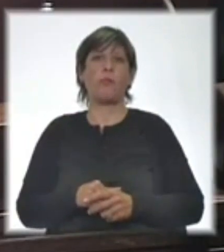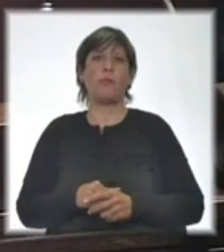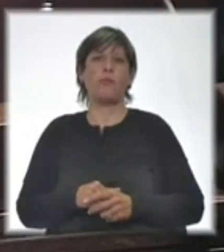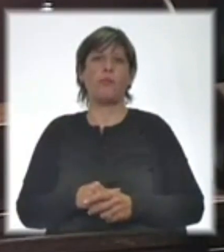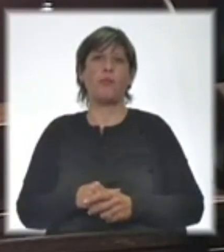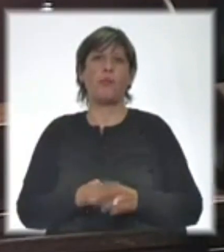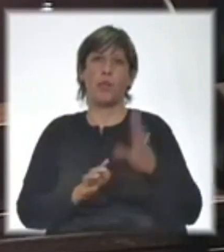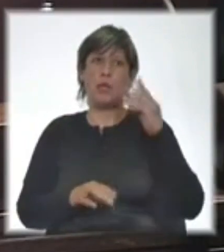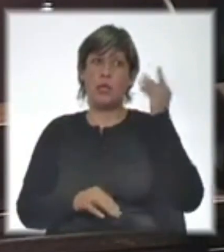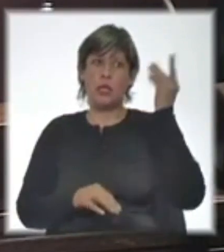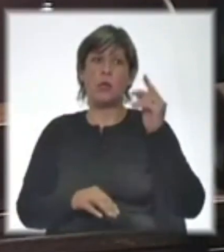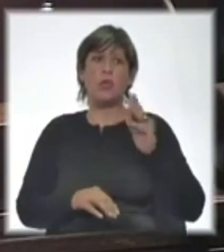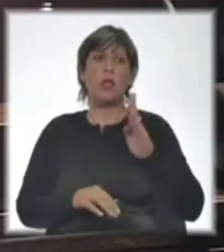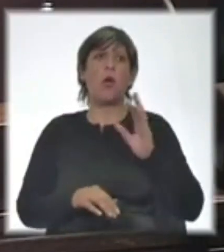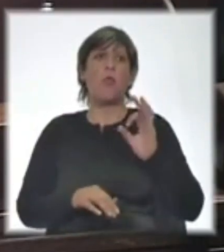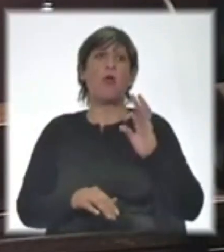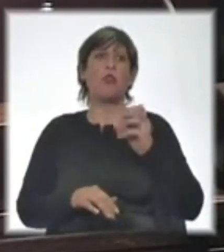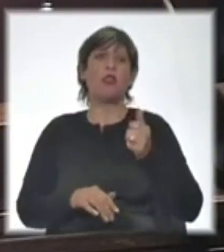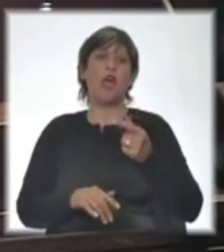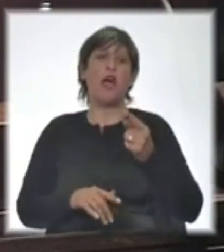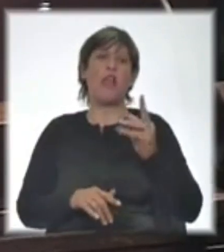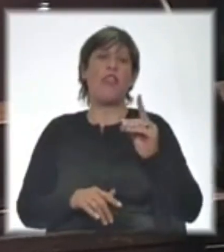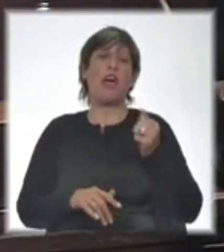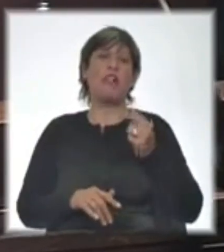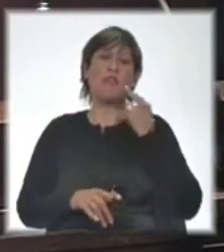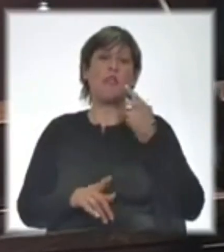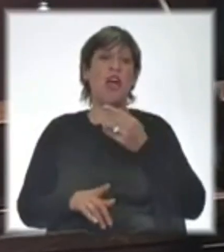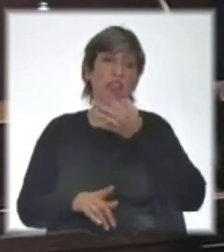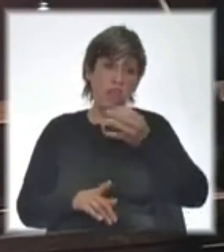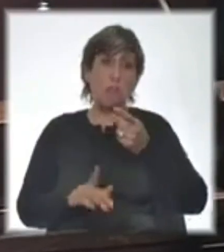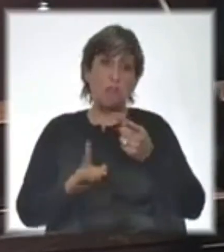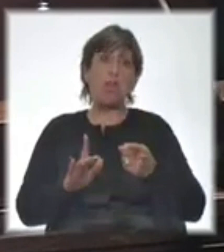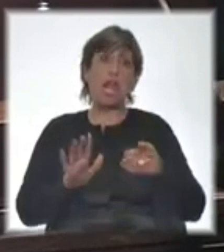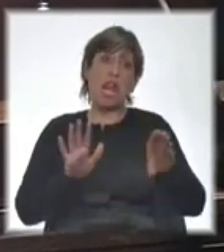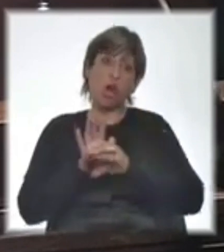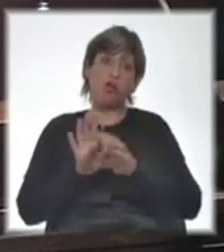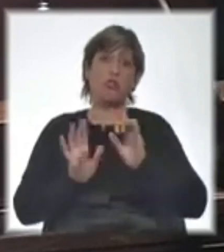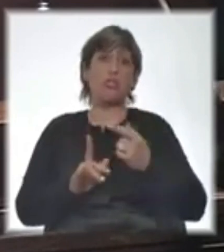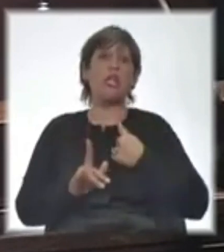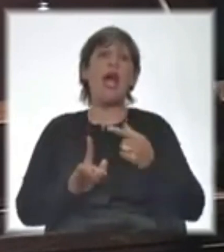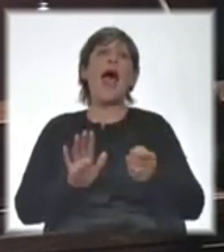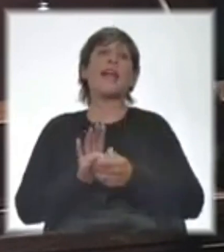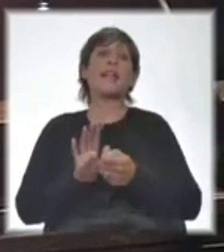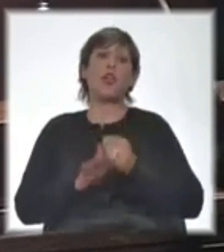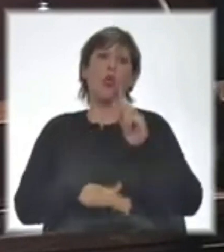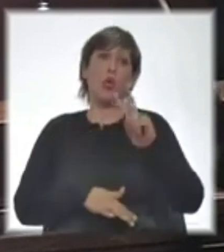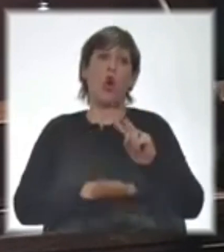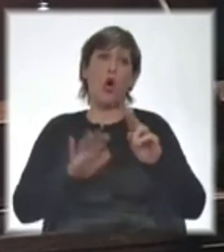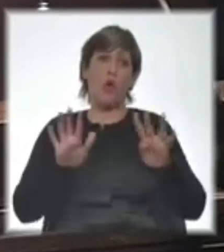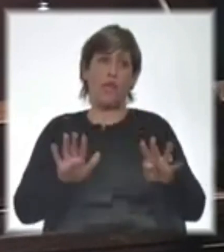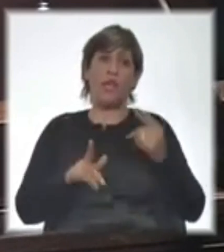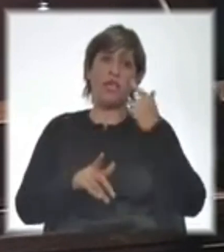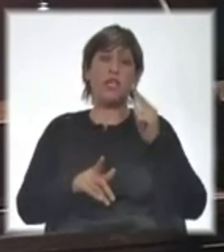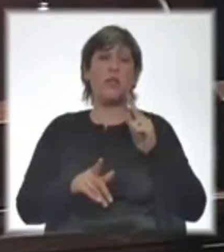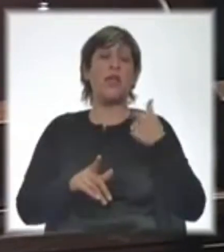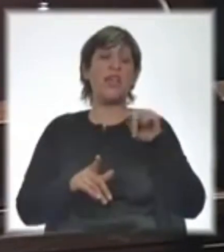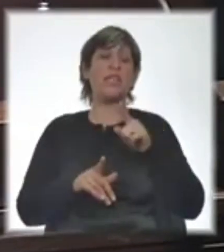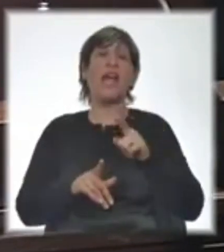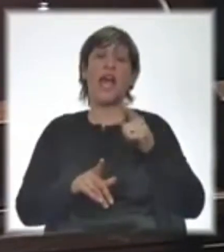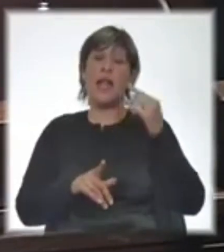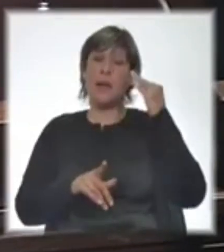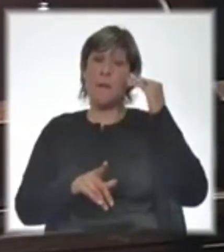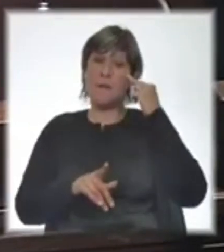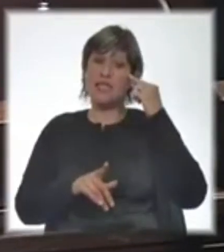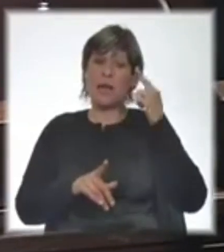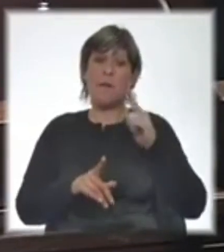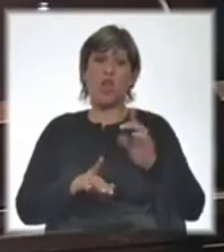El diputado Posadas cita bien la Constitución, lo que me parece perfecto, el artículo 29, la expresión del pensamiento es libre, no hay